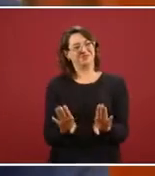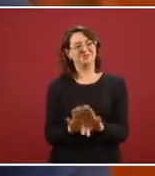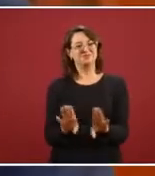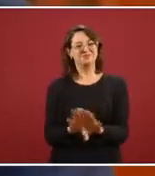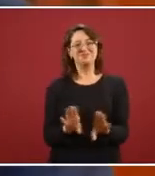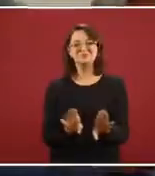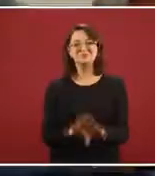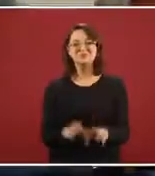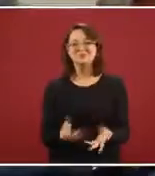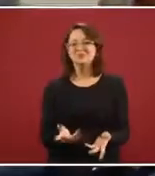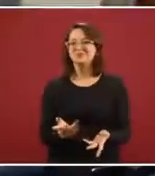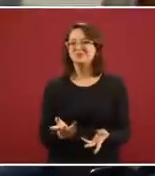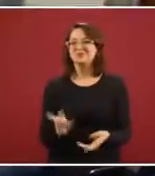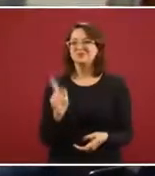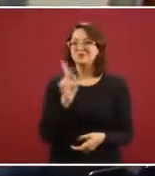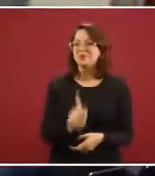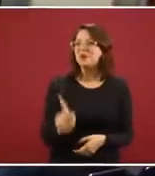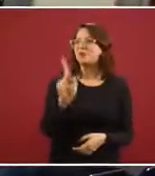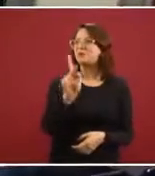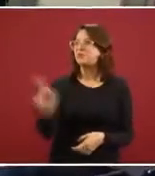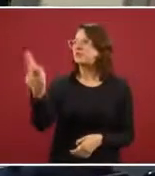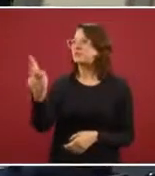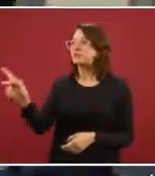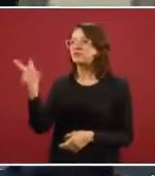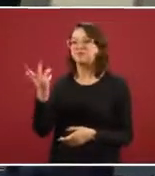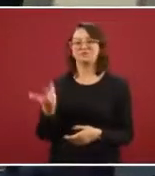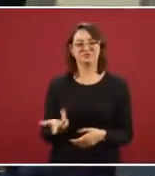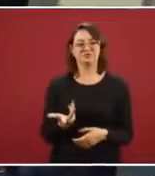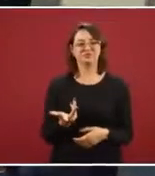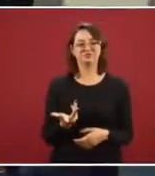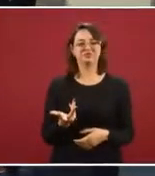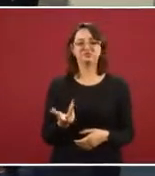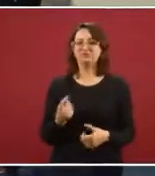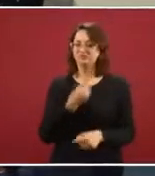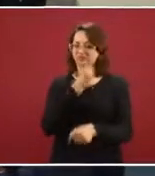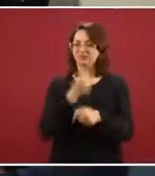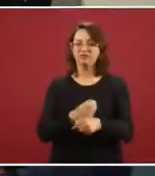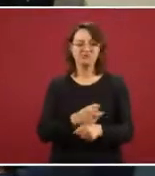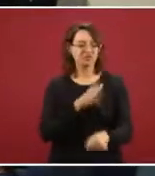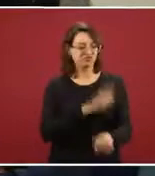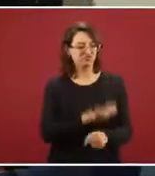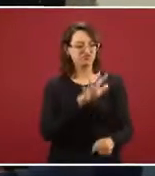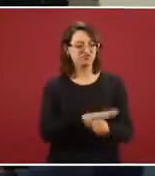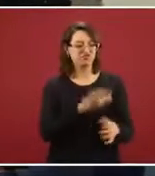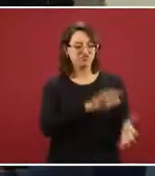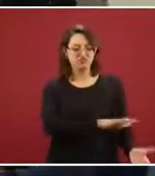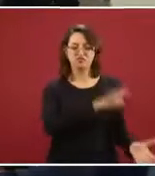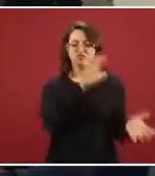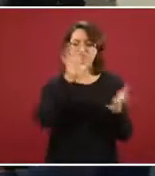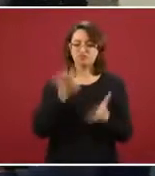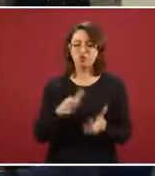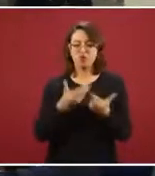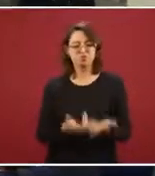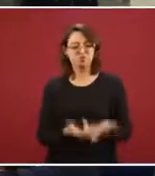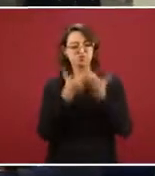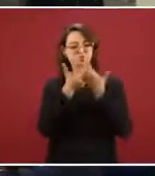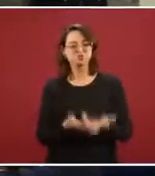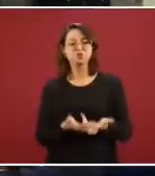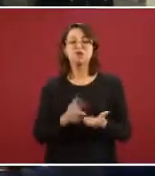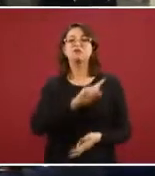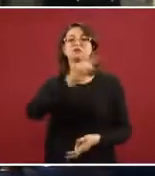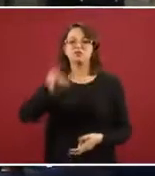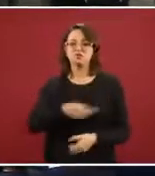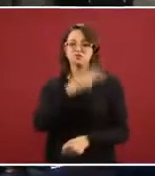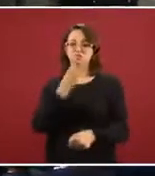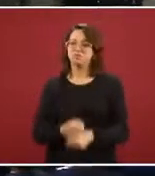a todos los pueblos término que no falten que haya abasto suficiente y que se puedan